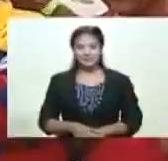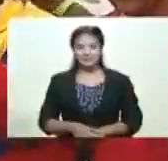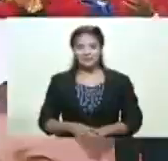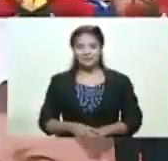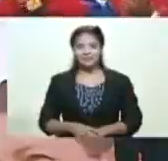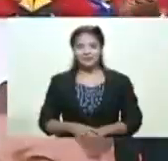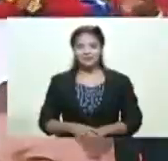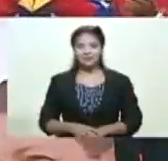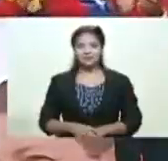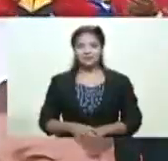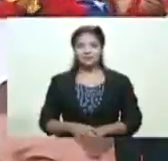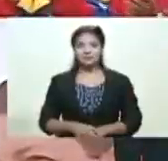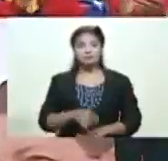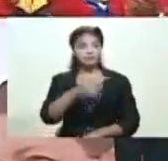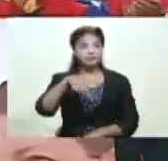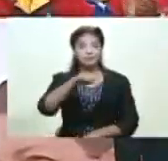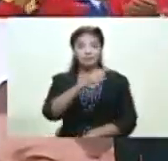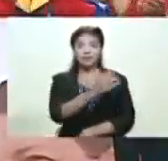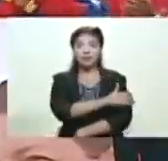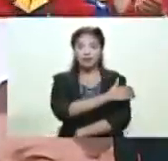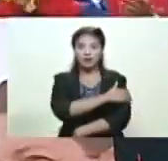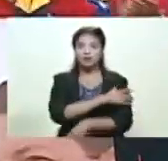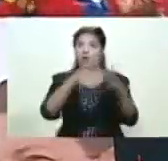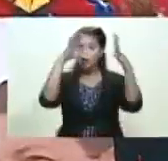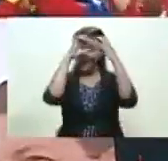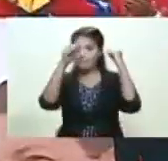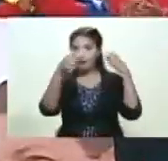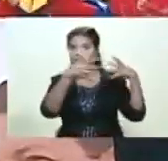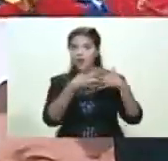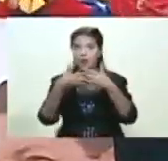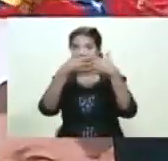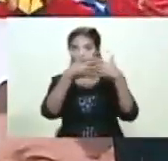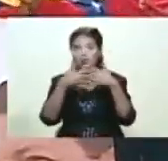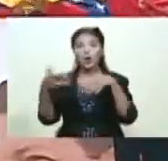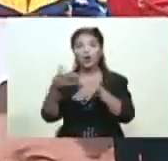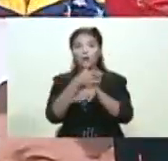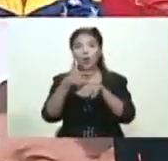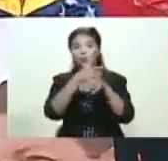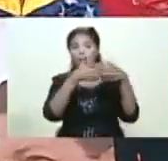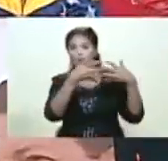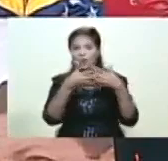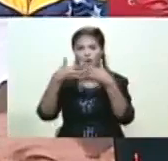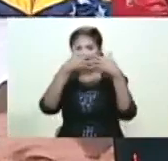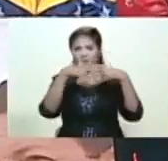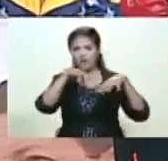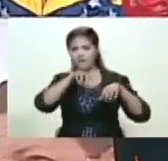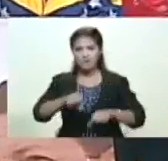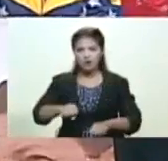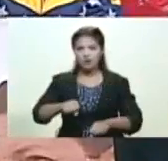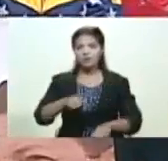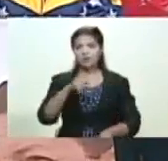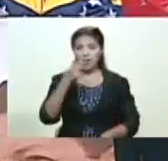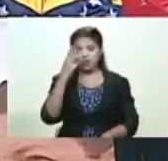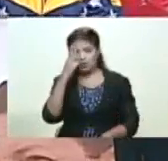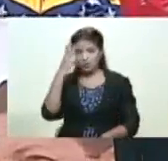Y mientras la oligarquía y la embajada gringa y el gobierno de los extremistas de Donald